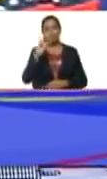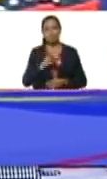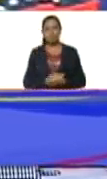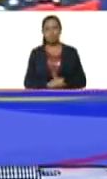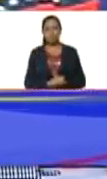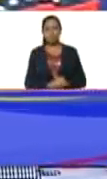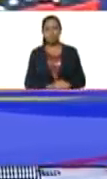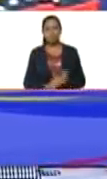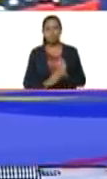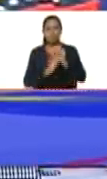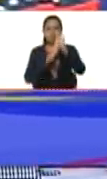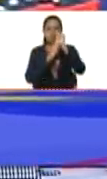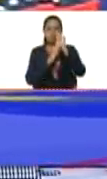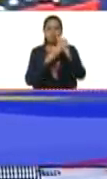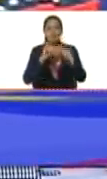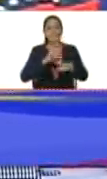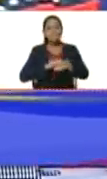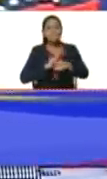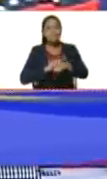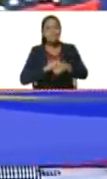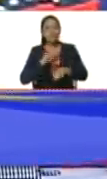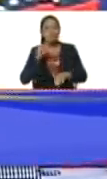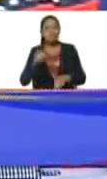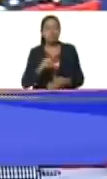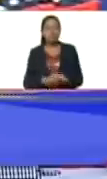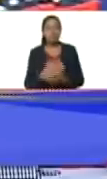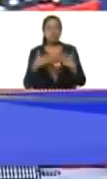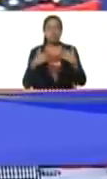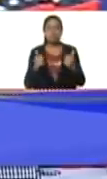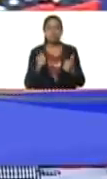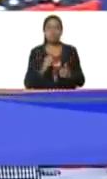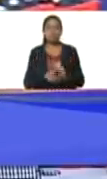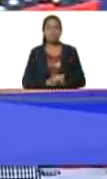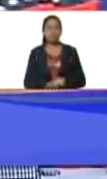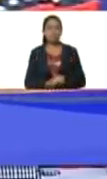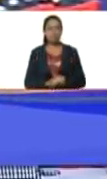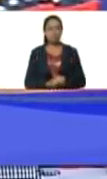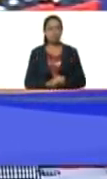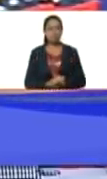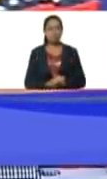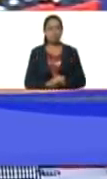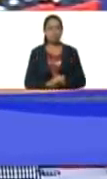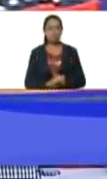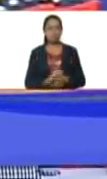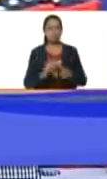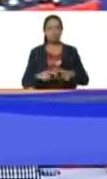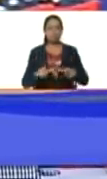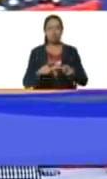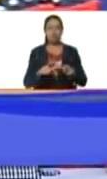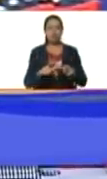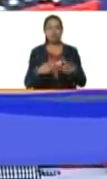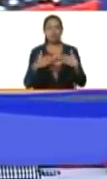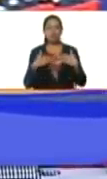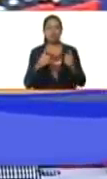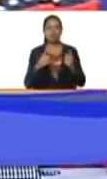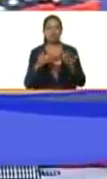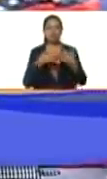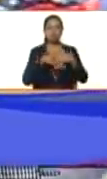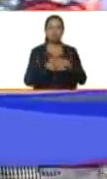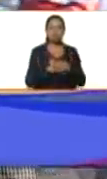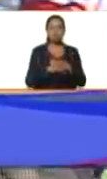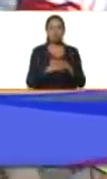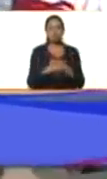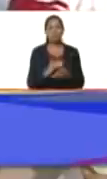los líderes médicos y de la salud, de las áreas de salud integral y de barrio